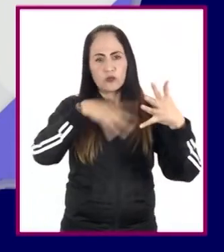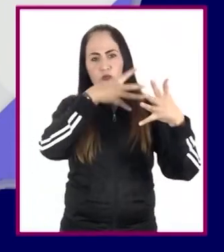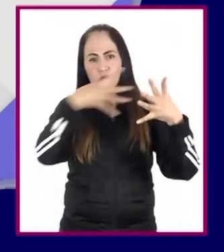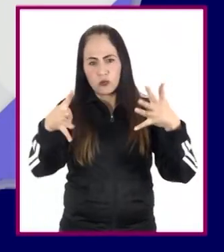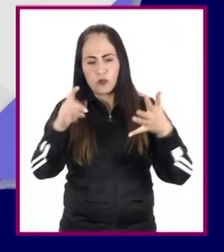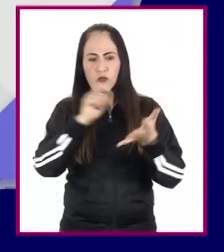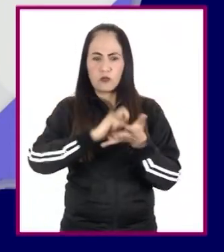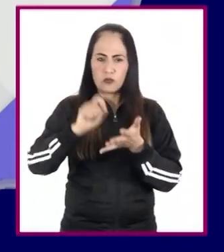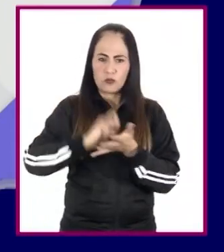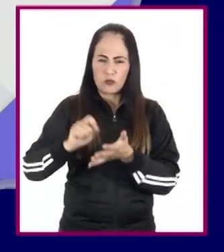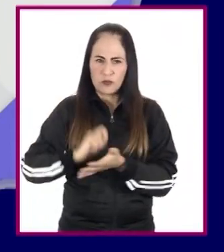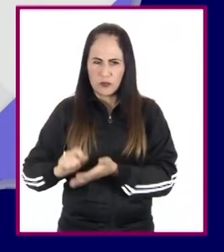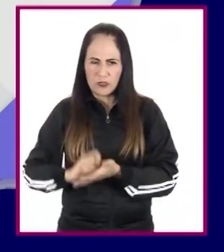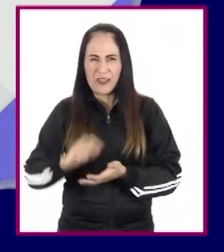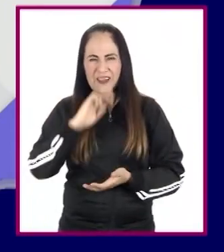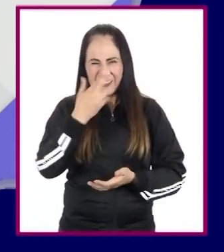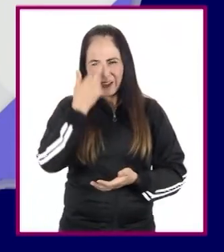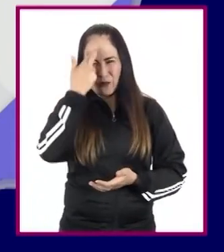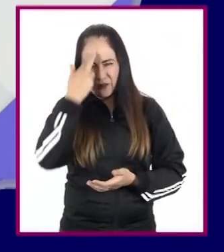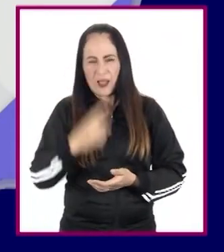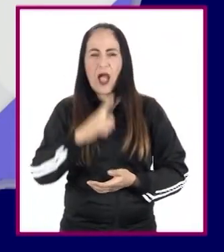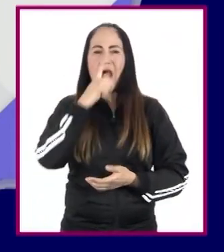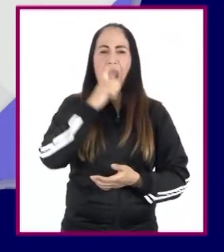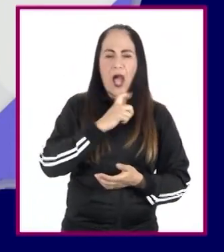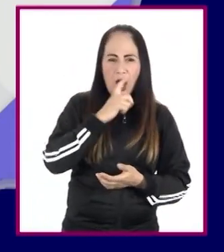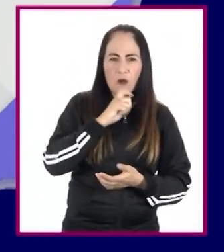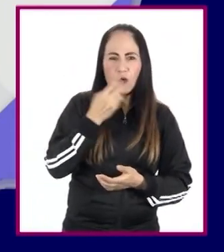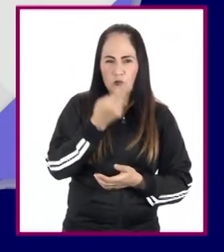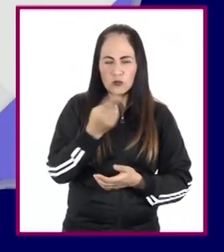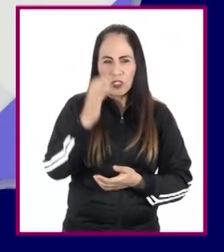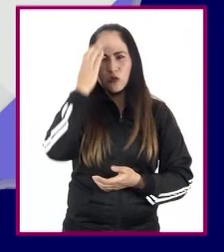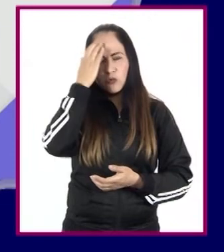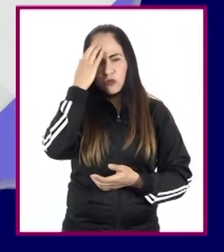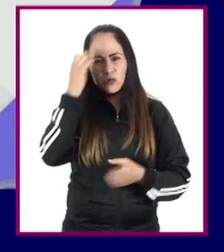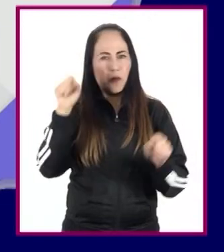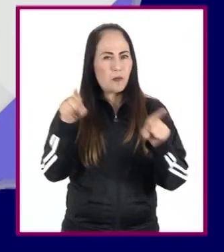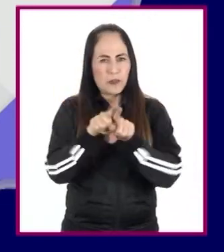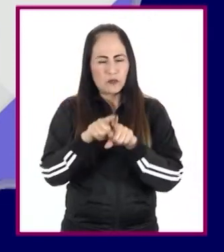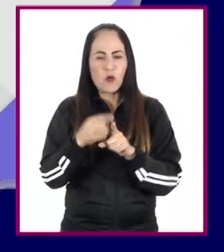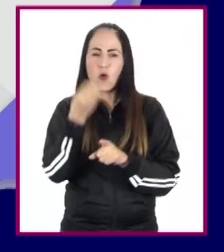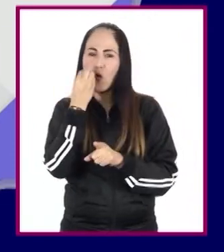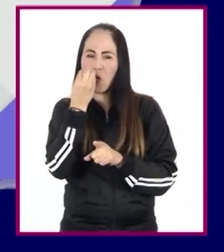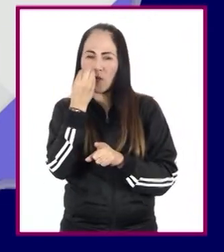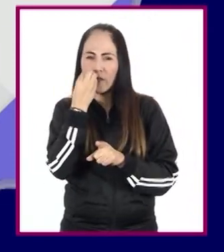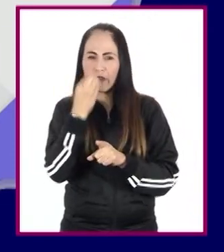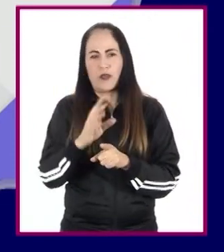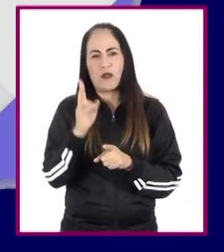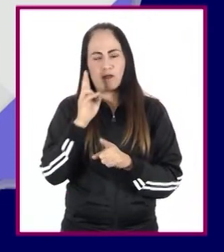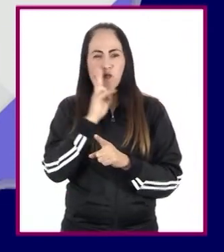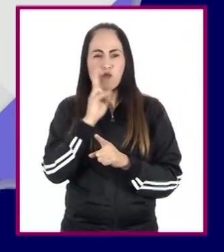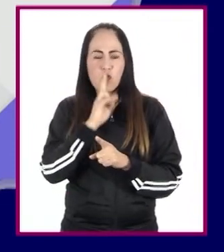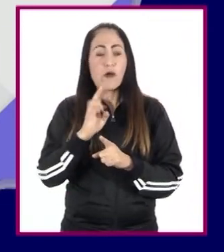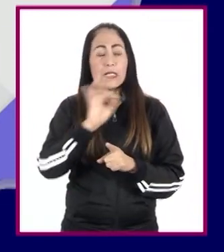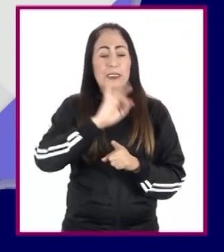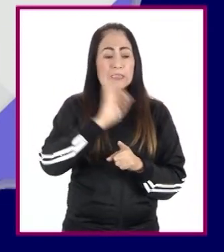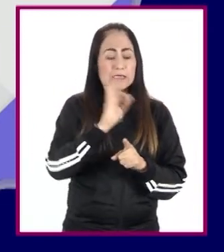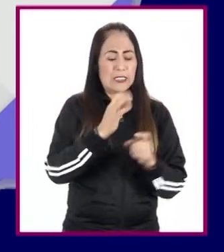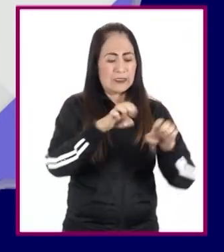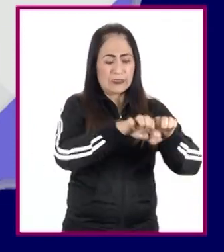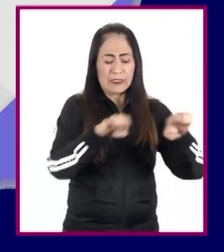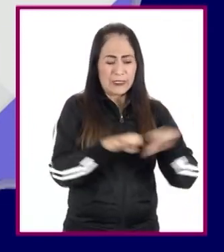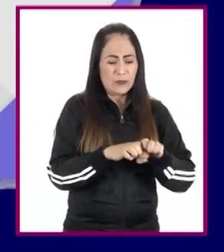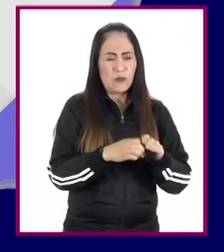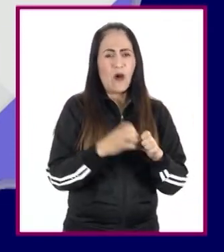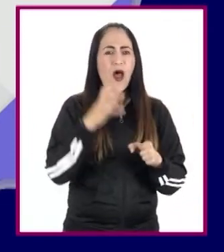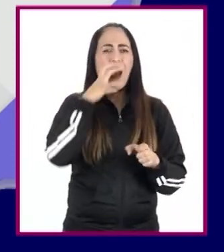Recuerden utilizar una masa conocida de agua y de su muestra de alimentos. En este caso de no haber construido el calorímetro, no se